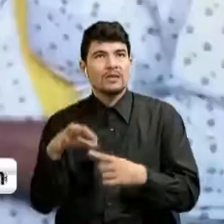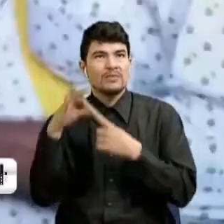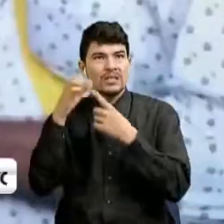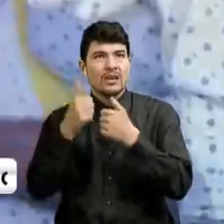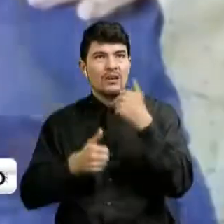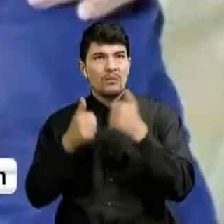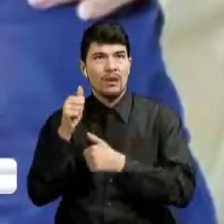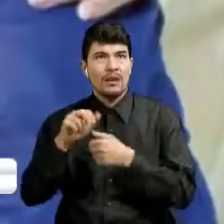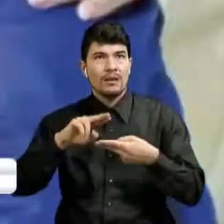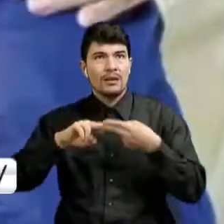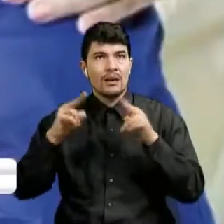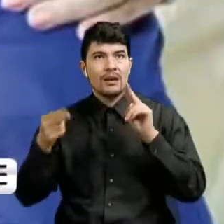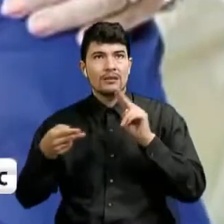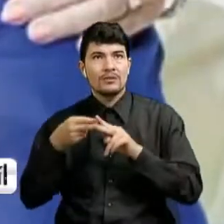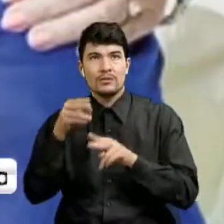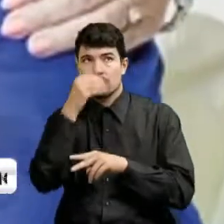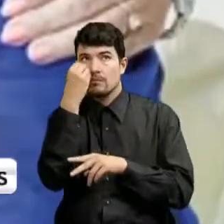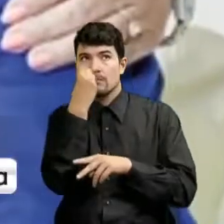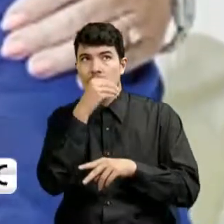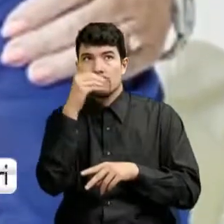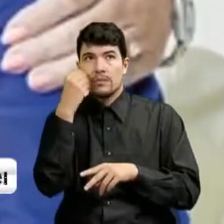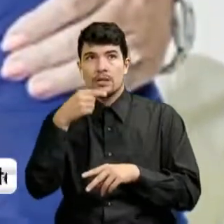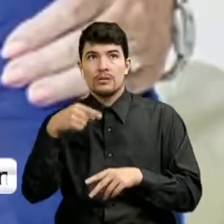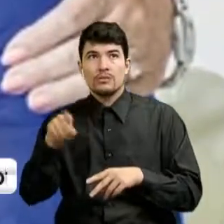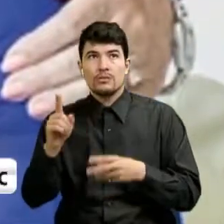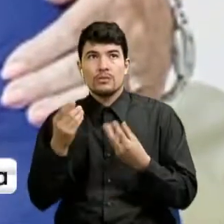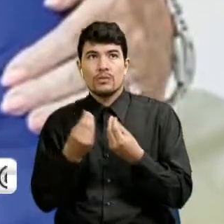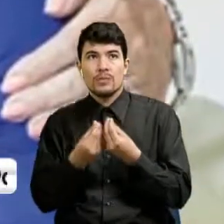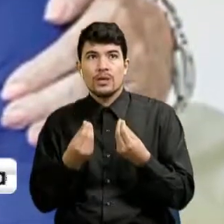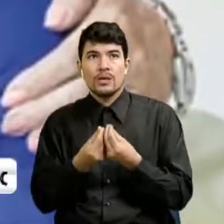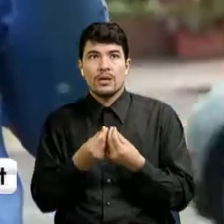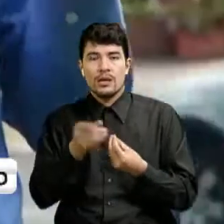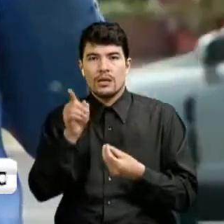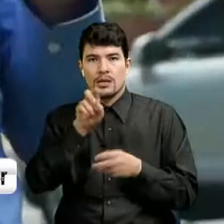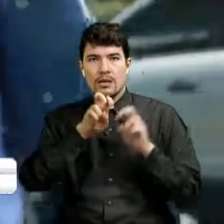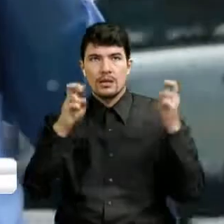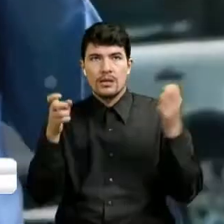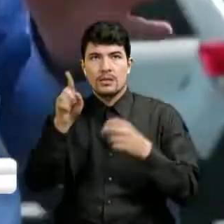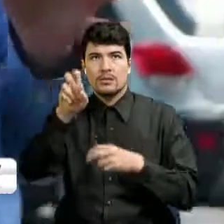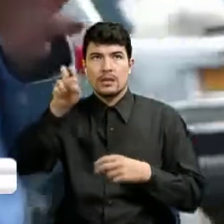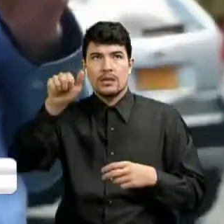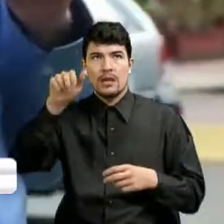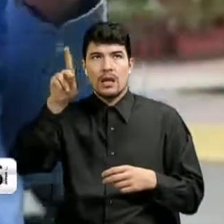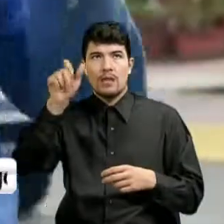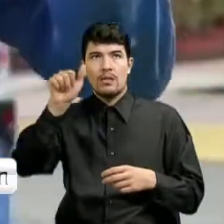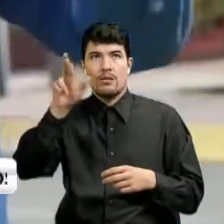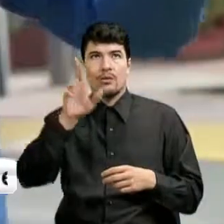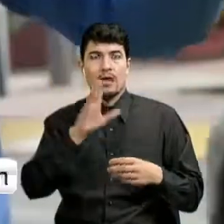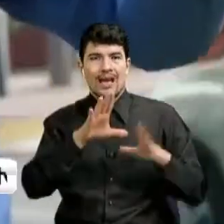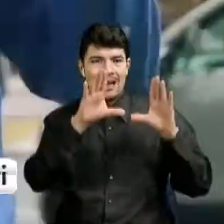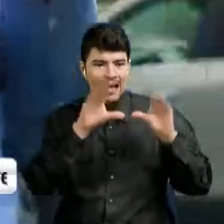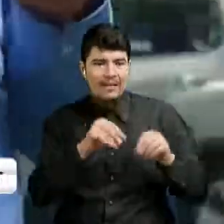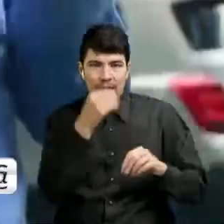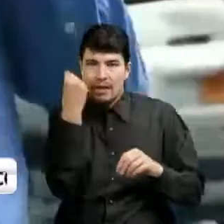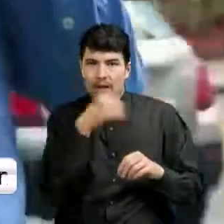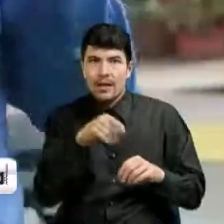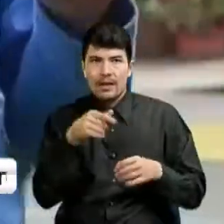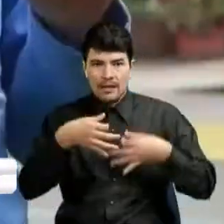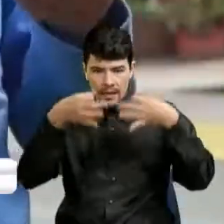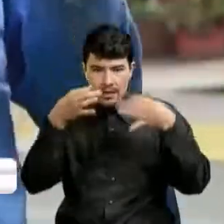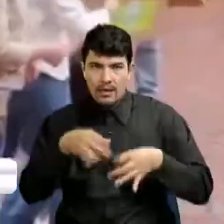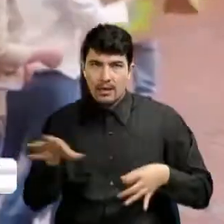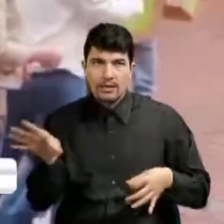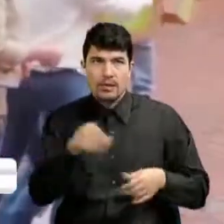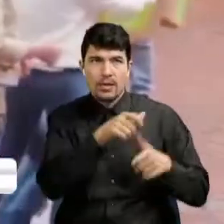los relacionados con la corrupción de sus colegas senadores acabar con la corrupción definitivamente será el mensaje de todas